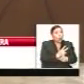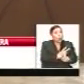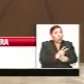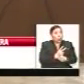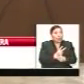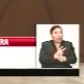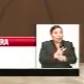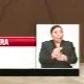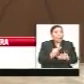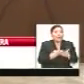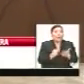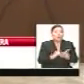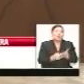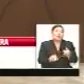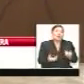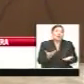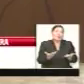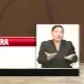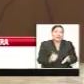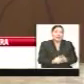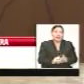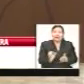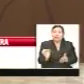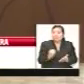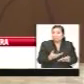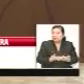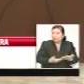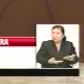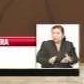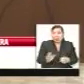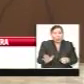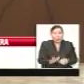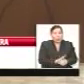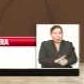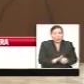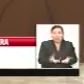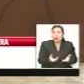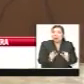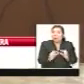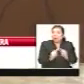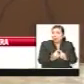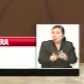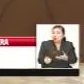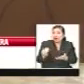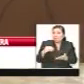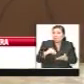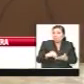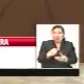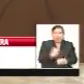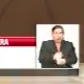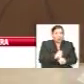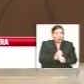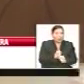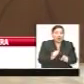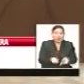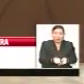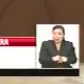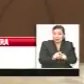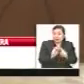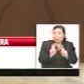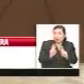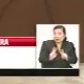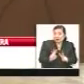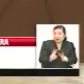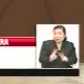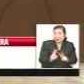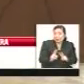este tipo de mecanismos muchas veces ocurren sin expedientes técnicos completos, con un conjunto de adicionales de obra y un conjunto de temas que también hemos visto,